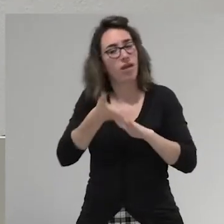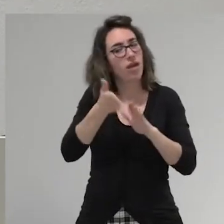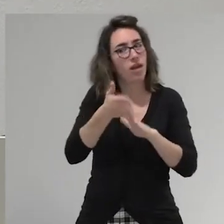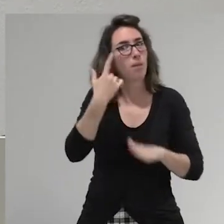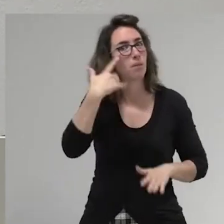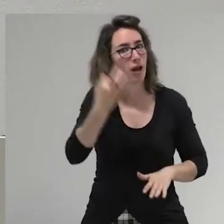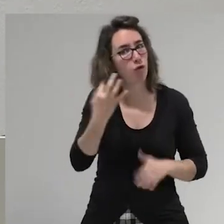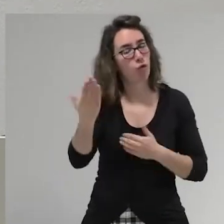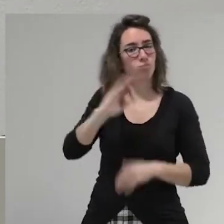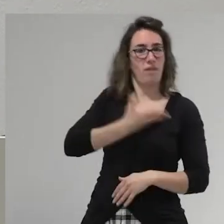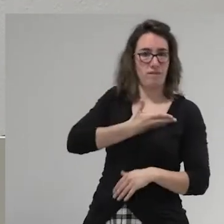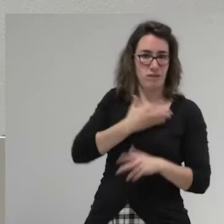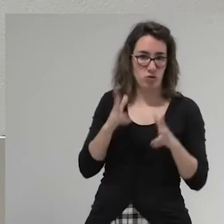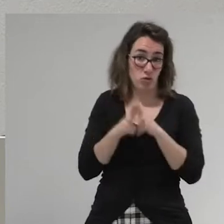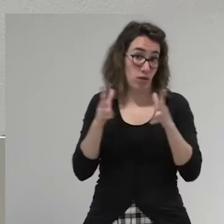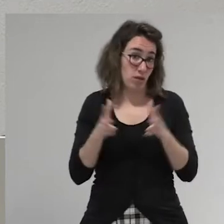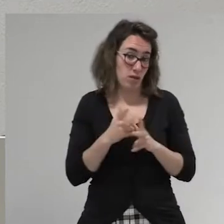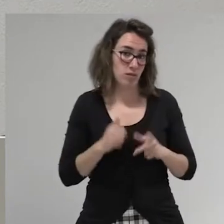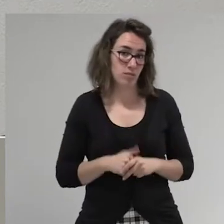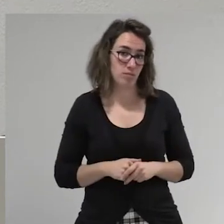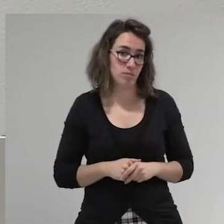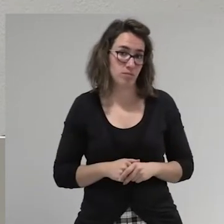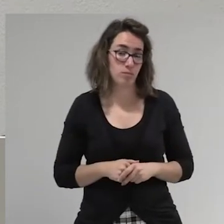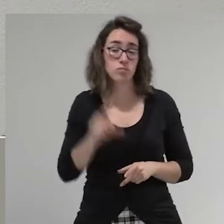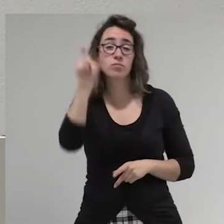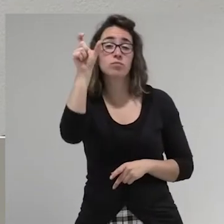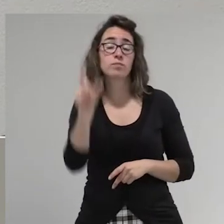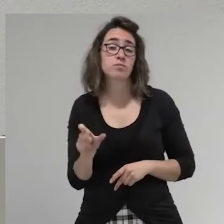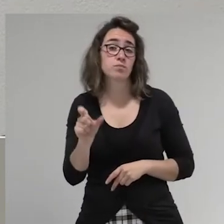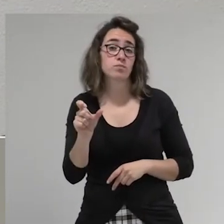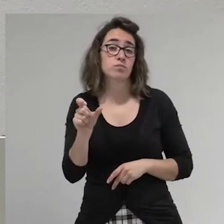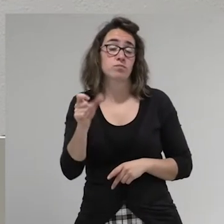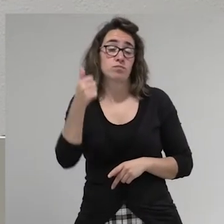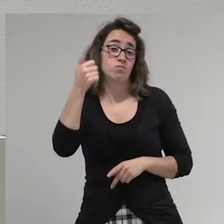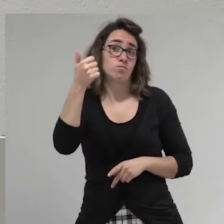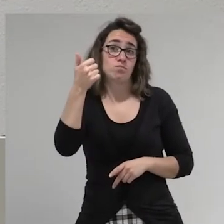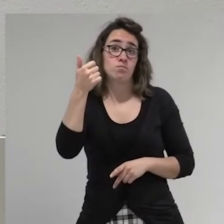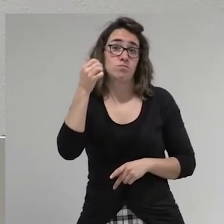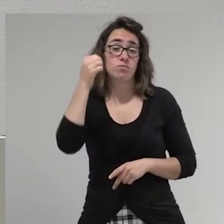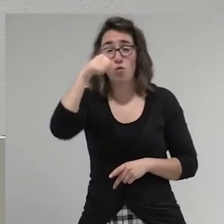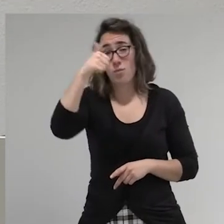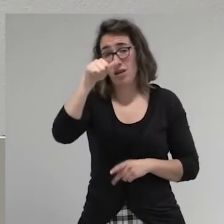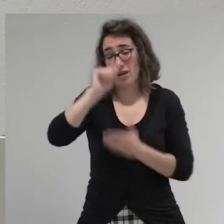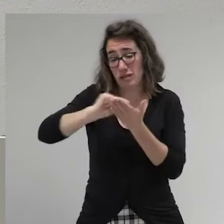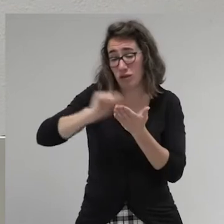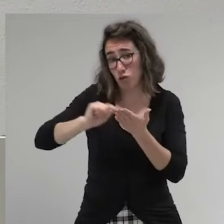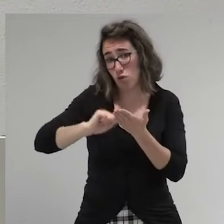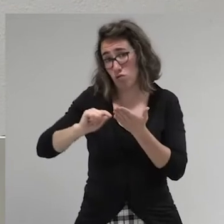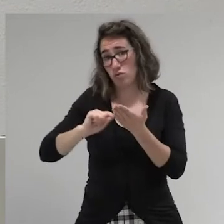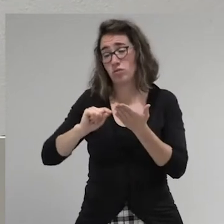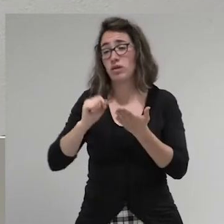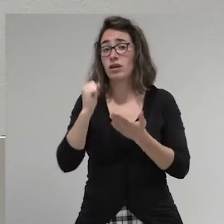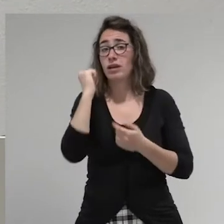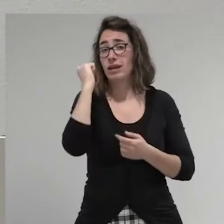sociedad. ¿Vale? Harun Kunnani, que es un escritor, un criminólogo,